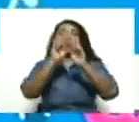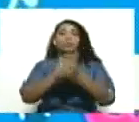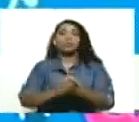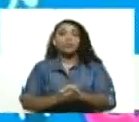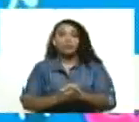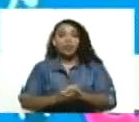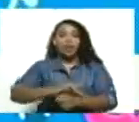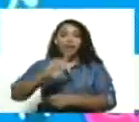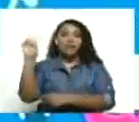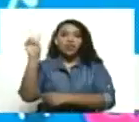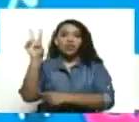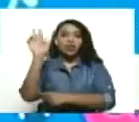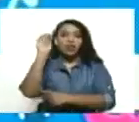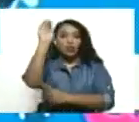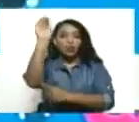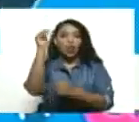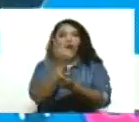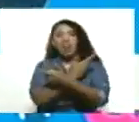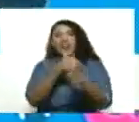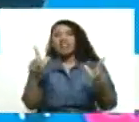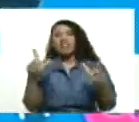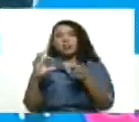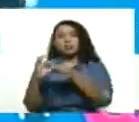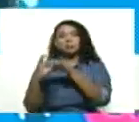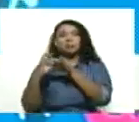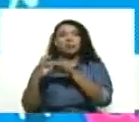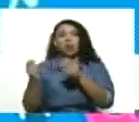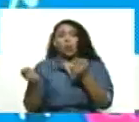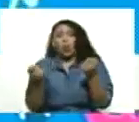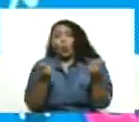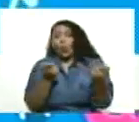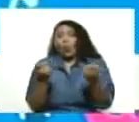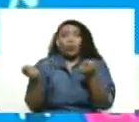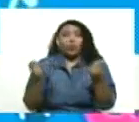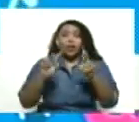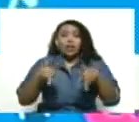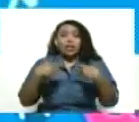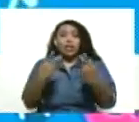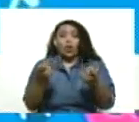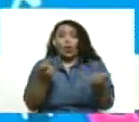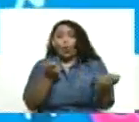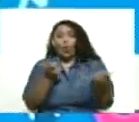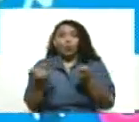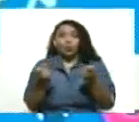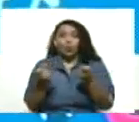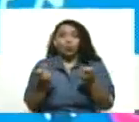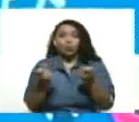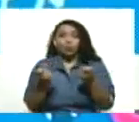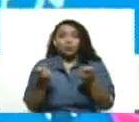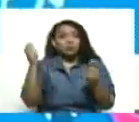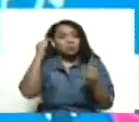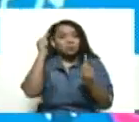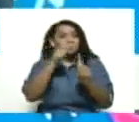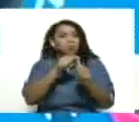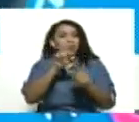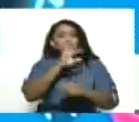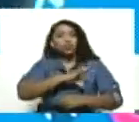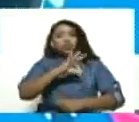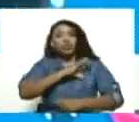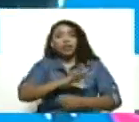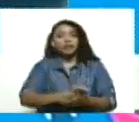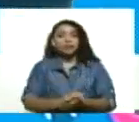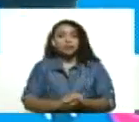una Venezuela libre de las ataduras coloniales y neocoloniales y rumbo a una sociedad